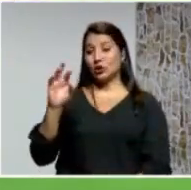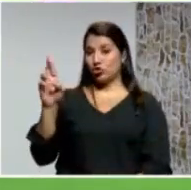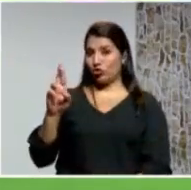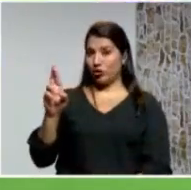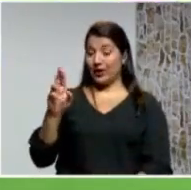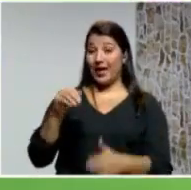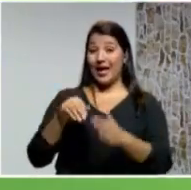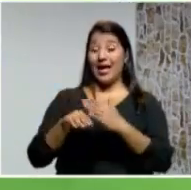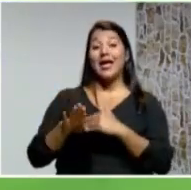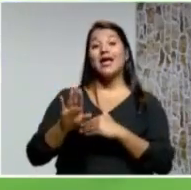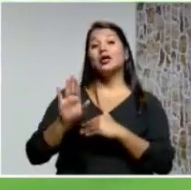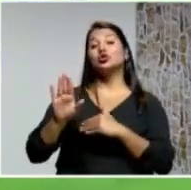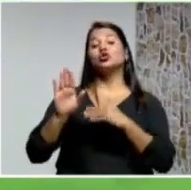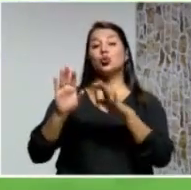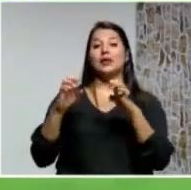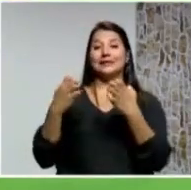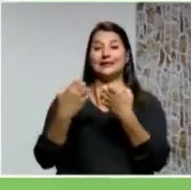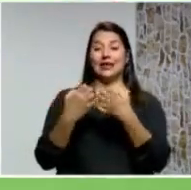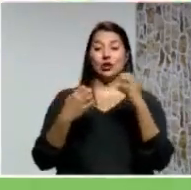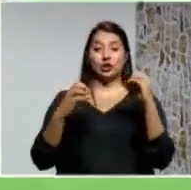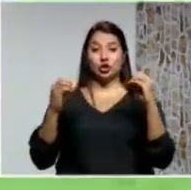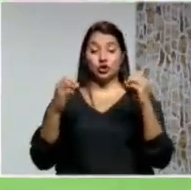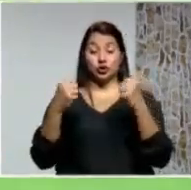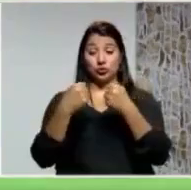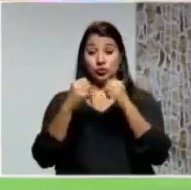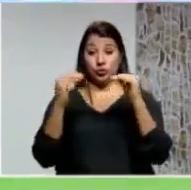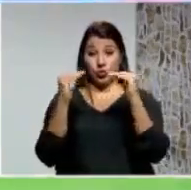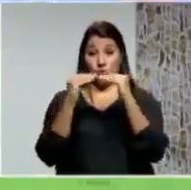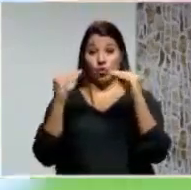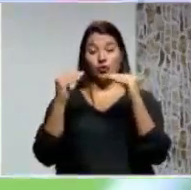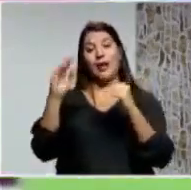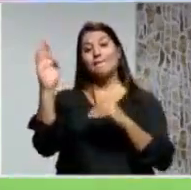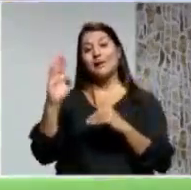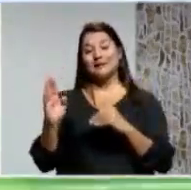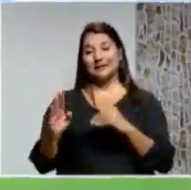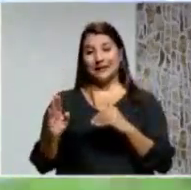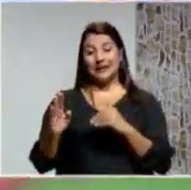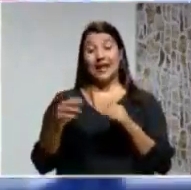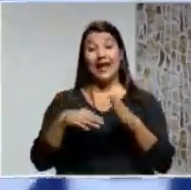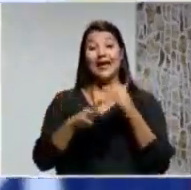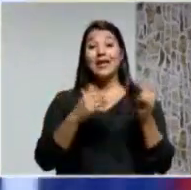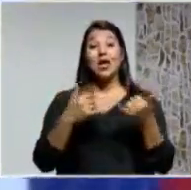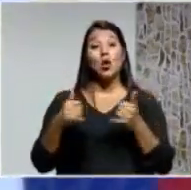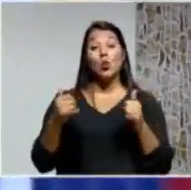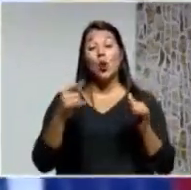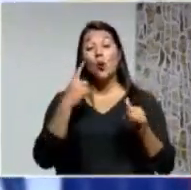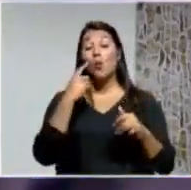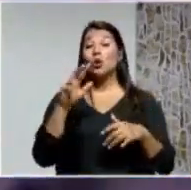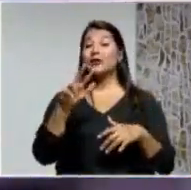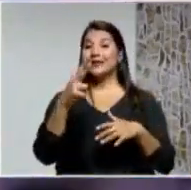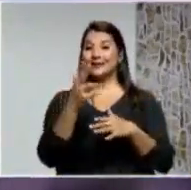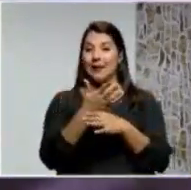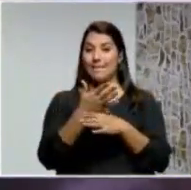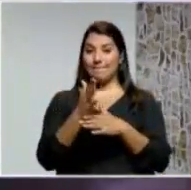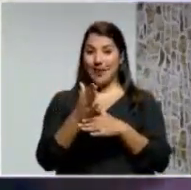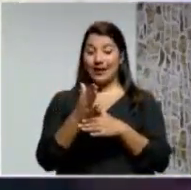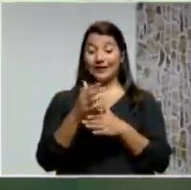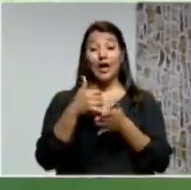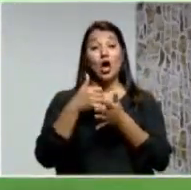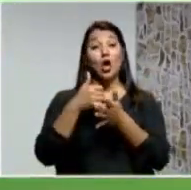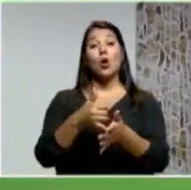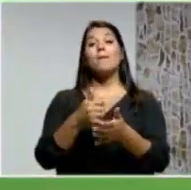En su casa igualó 0-0 frente al Inter de Porto Alegre de Brasil en el juego de ida por la tercera fase previa de la